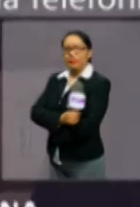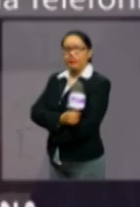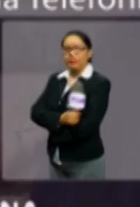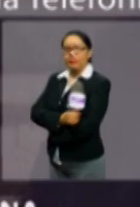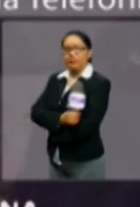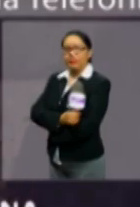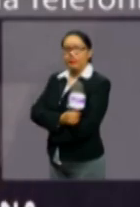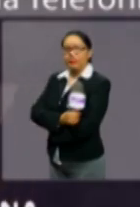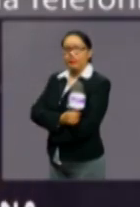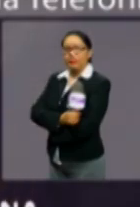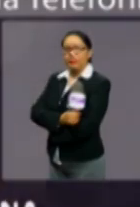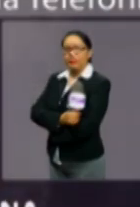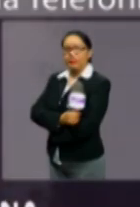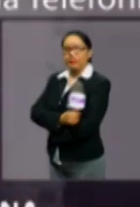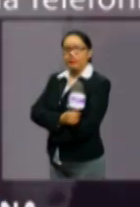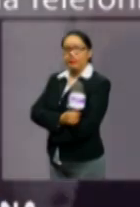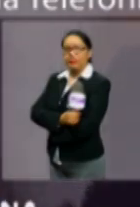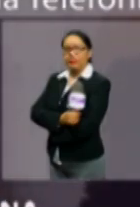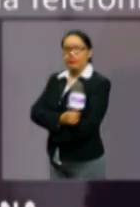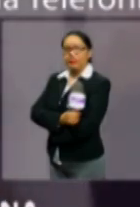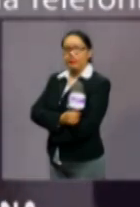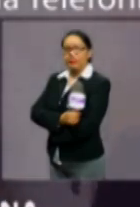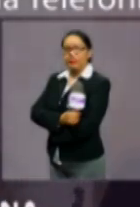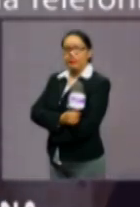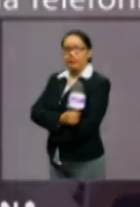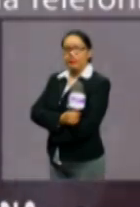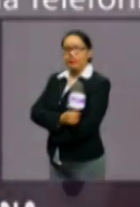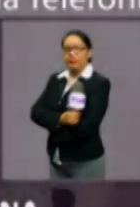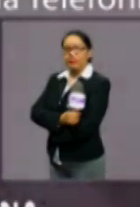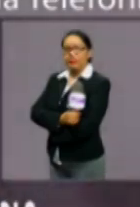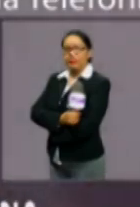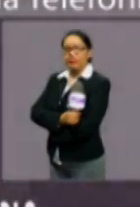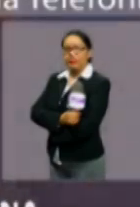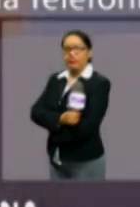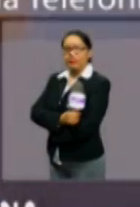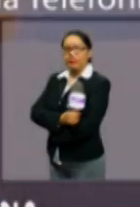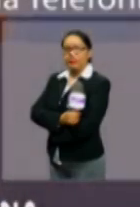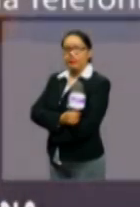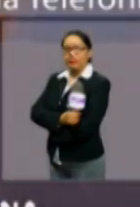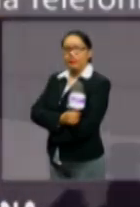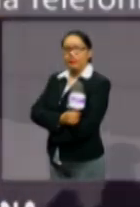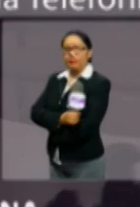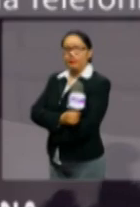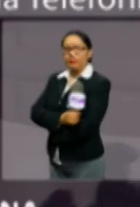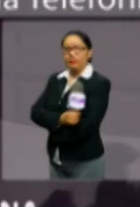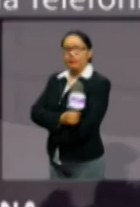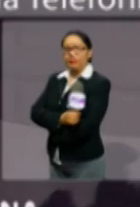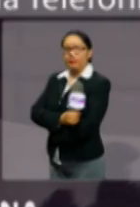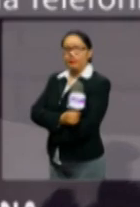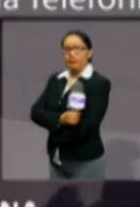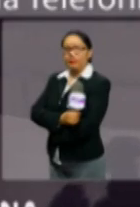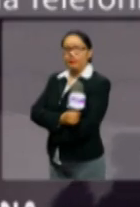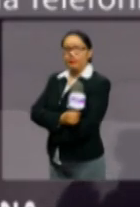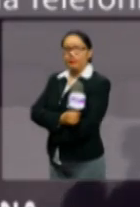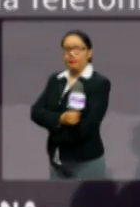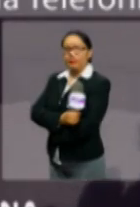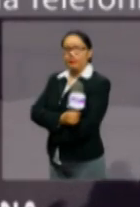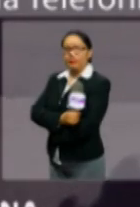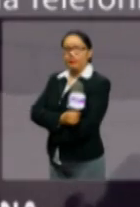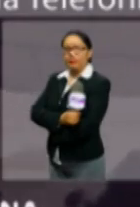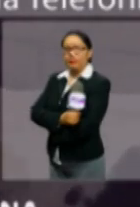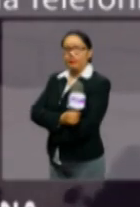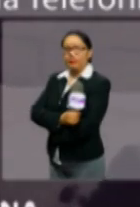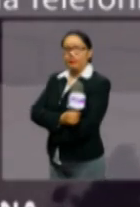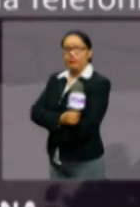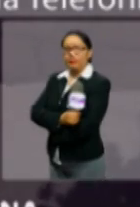tiene en el campo, así como señalar que en ese sentido destacó que la entidad ofrece campos